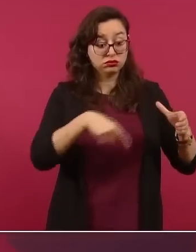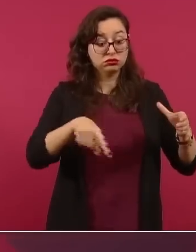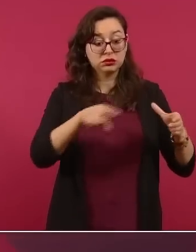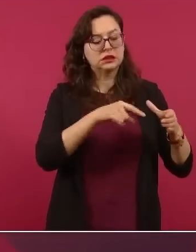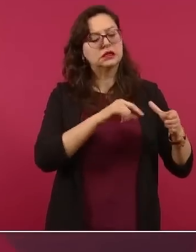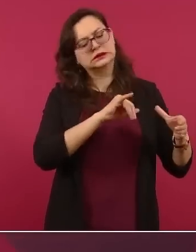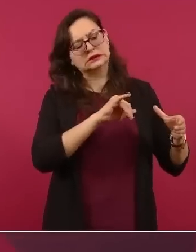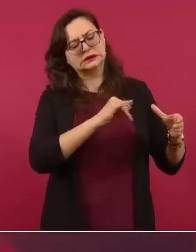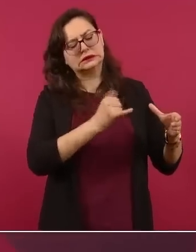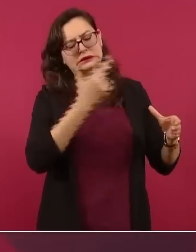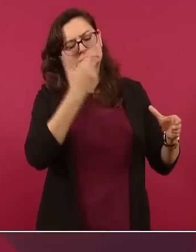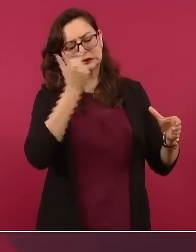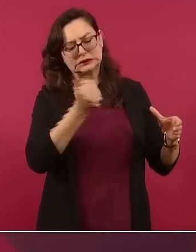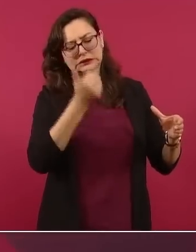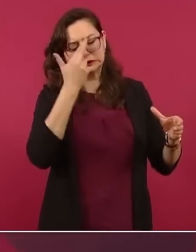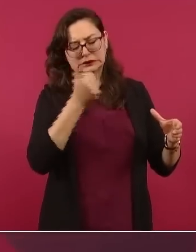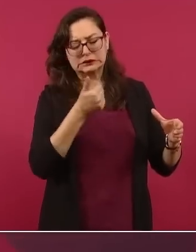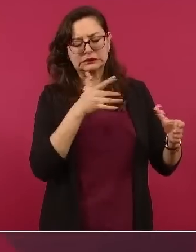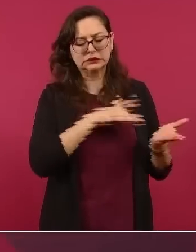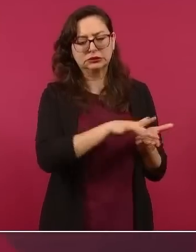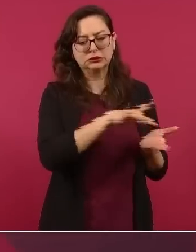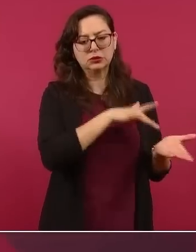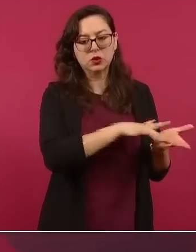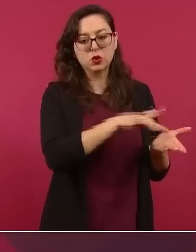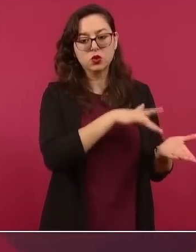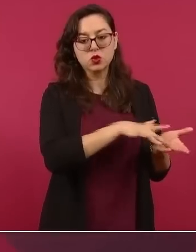al autoritarismo.